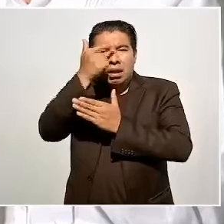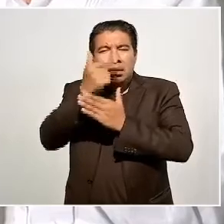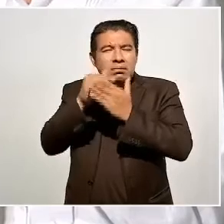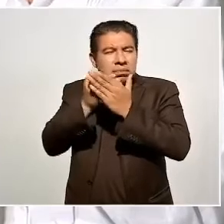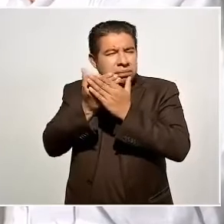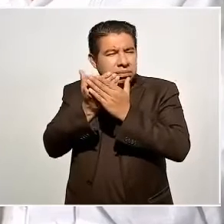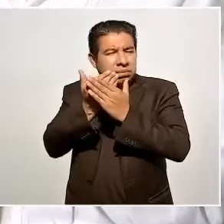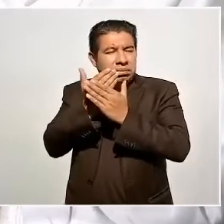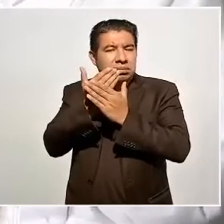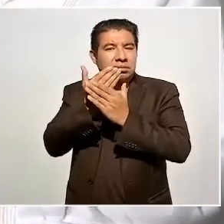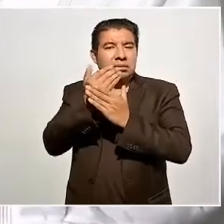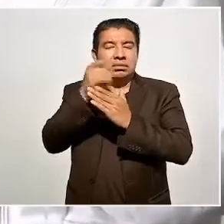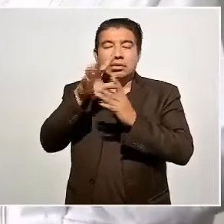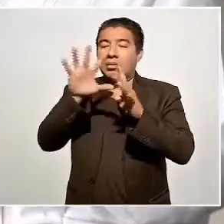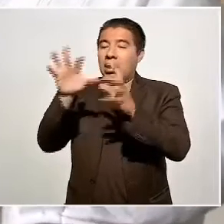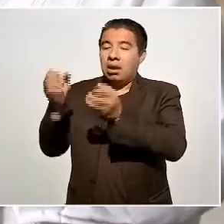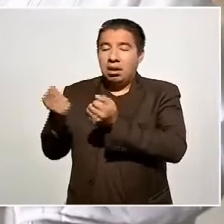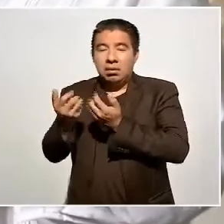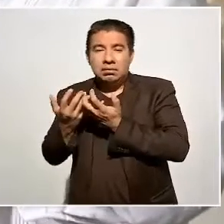hacia